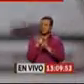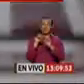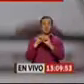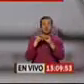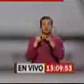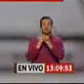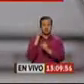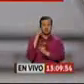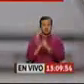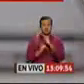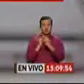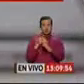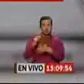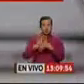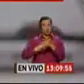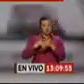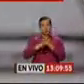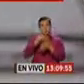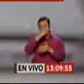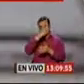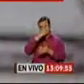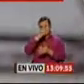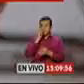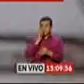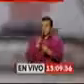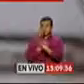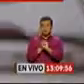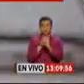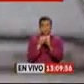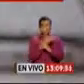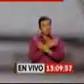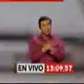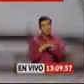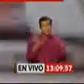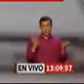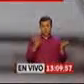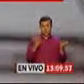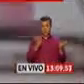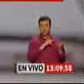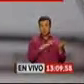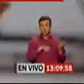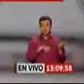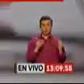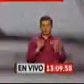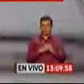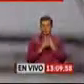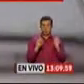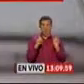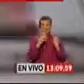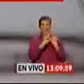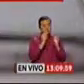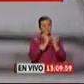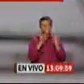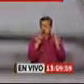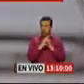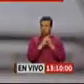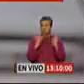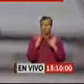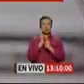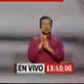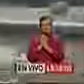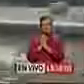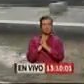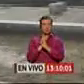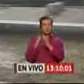Organización Internacional de Lucha contra el Narcotráfico, aclarando que no son motivaciones personales ni familiares, sino